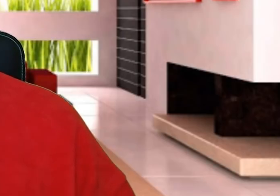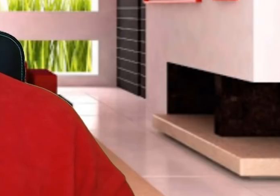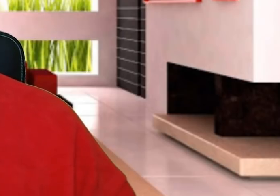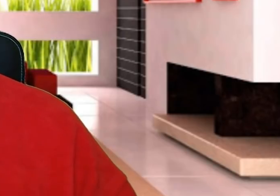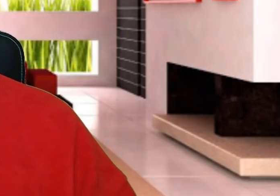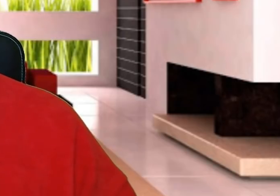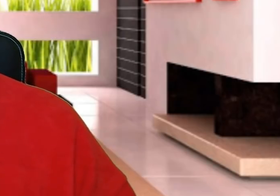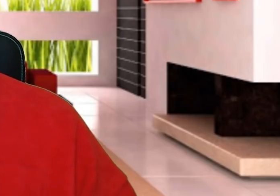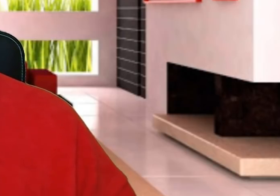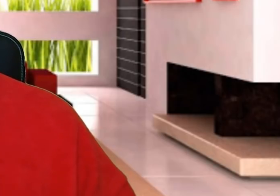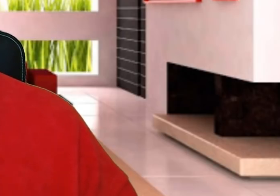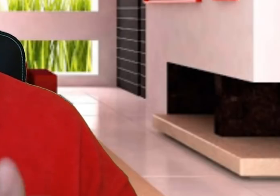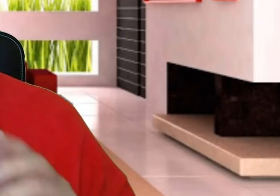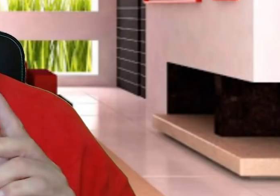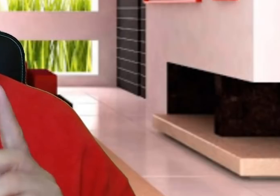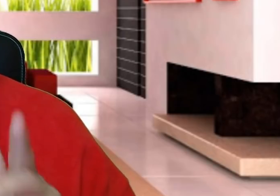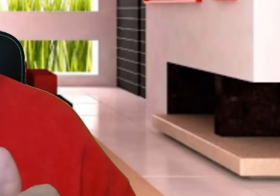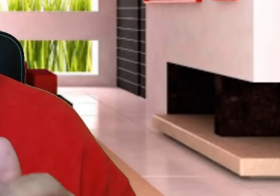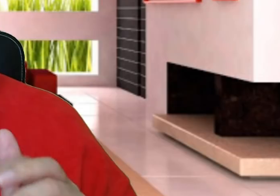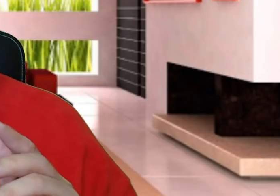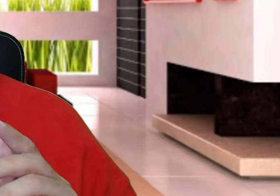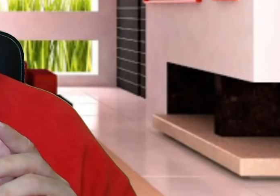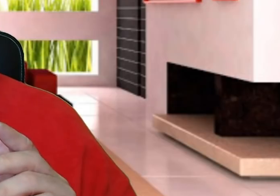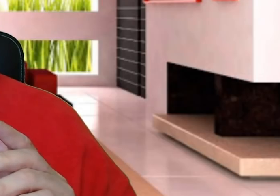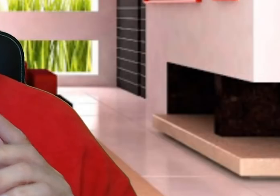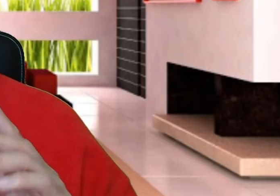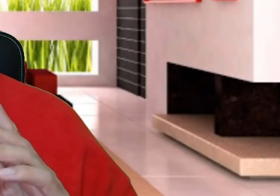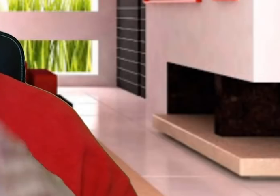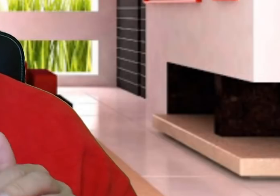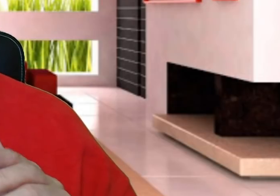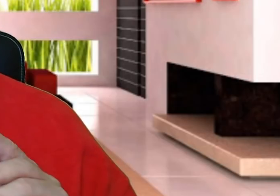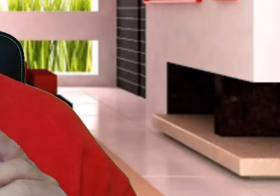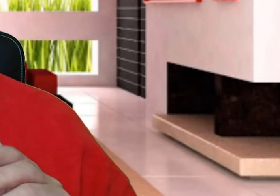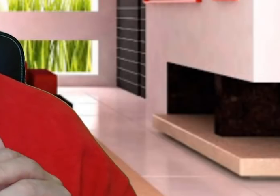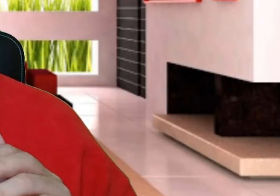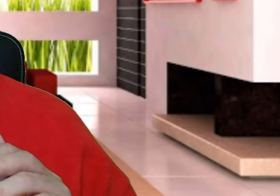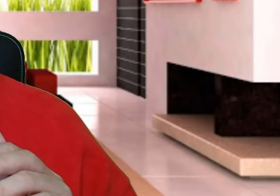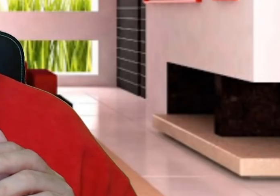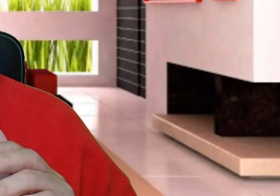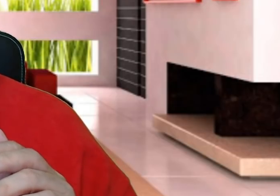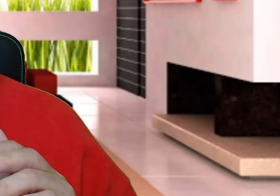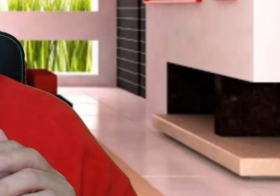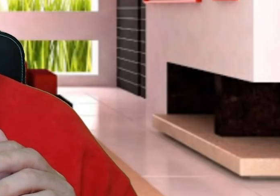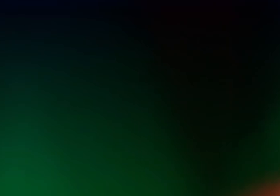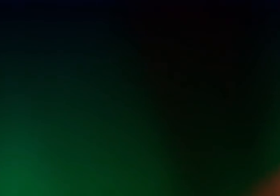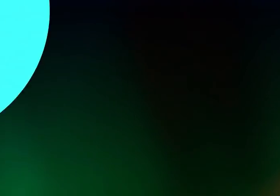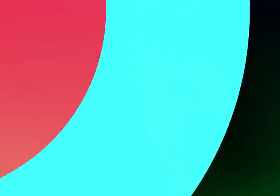de esta información. Ya sabes, si te gustó, suscríbete a este canal. Nos vemos en el próximo video.